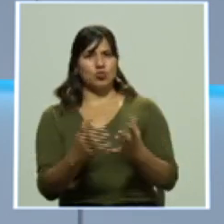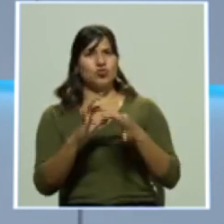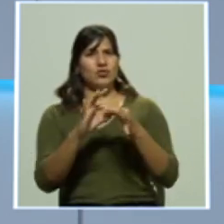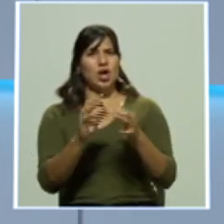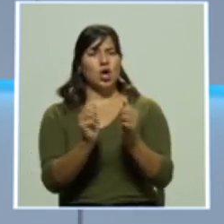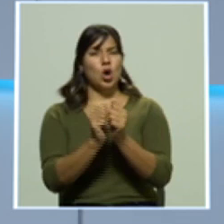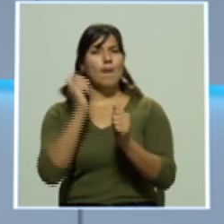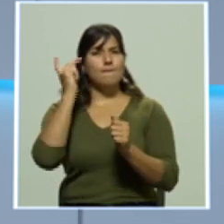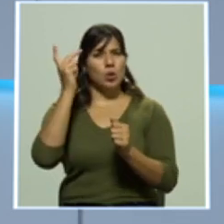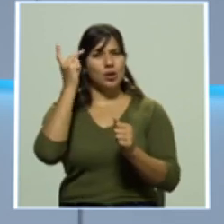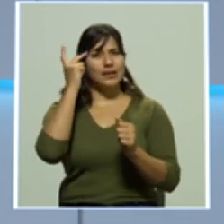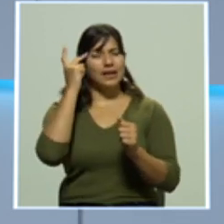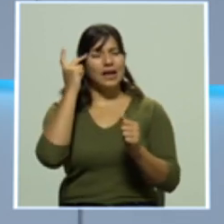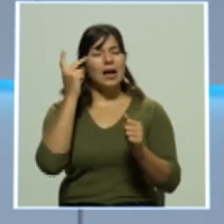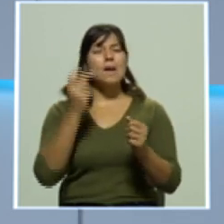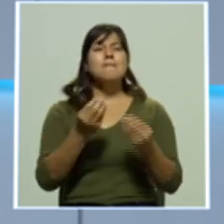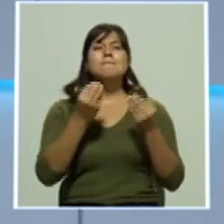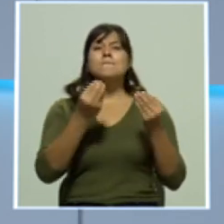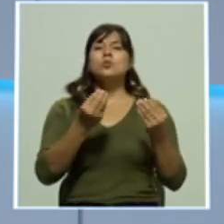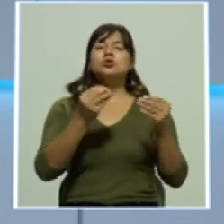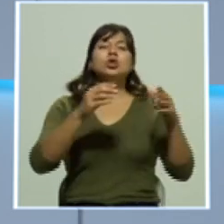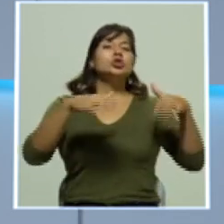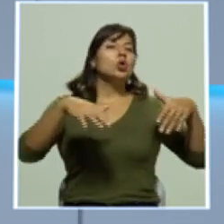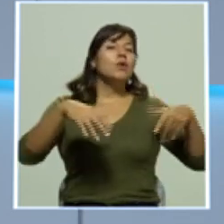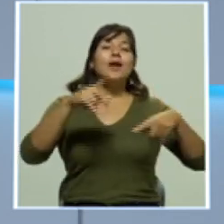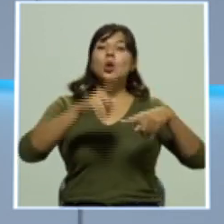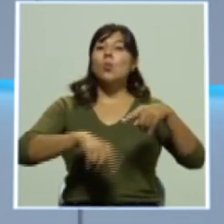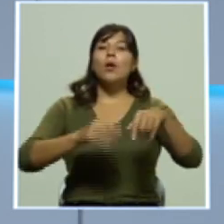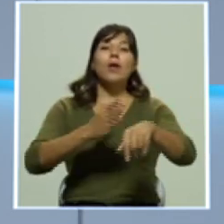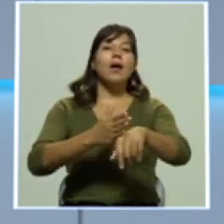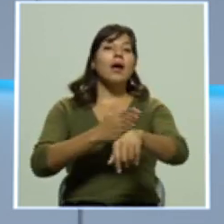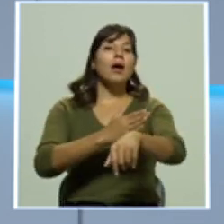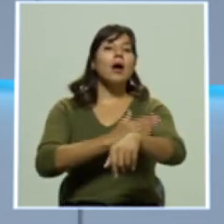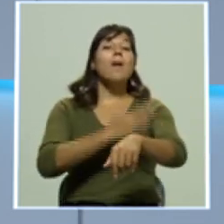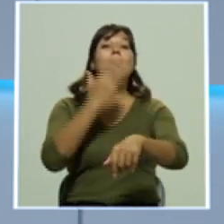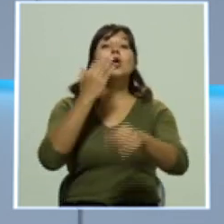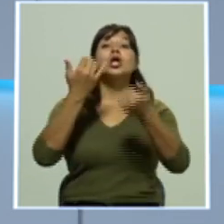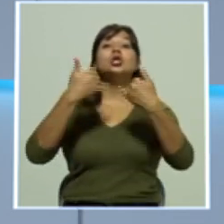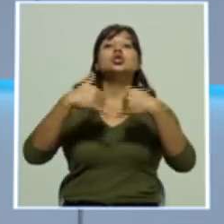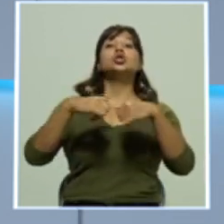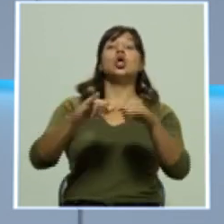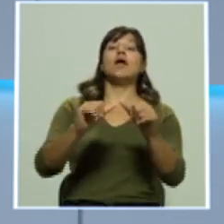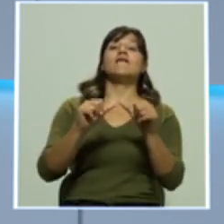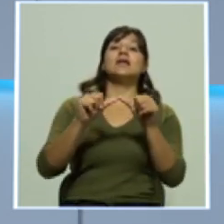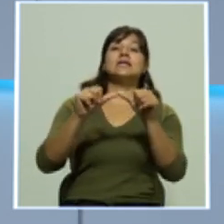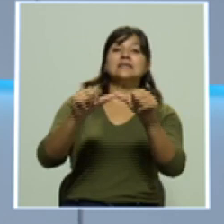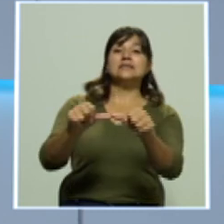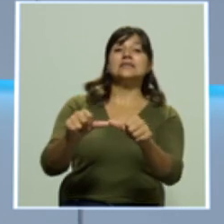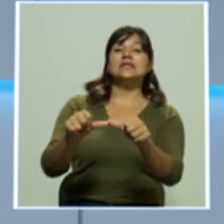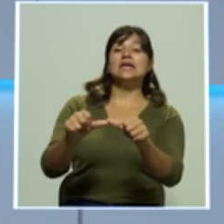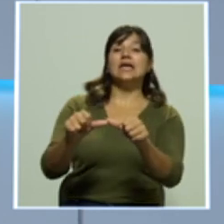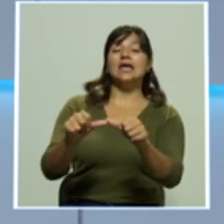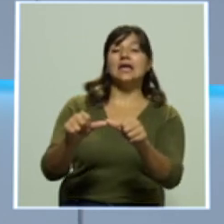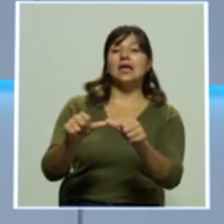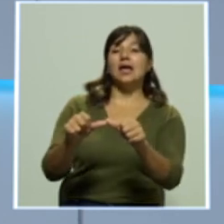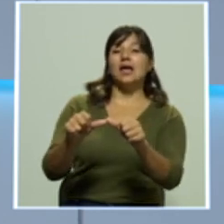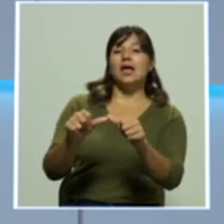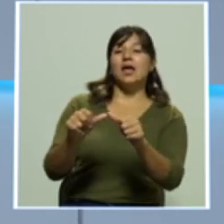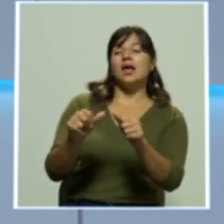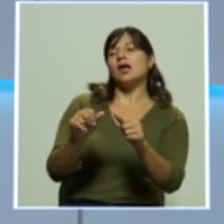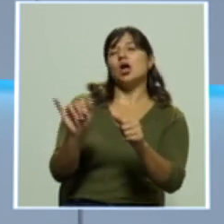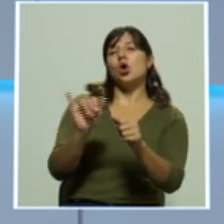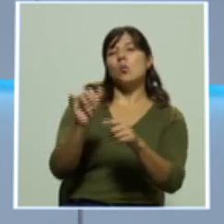muchas aún no pueden escalar en puestos porque siguen predominando factores como los prejuicios